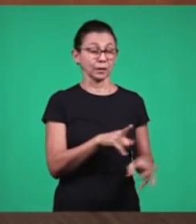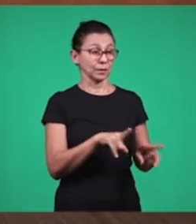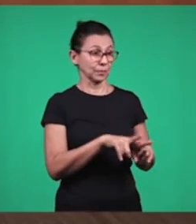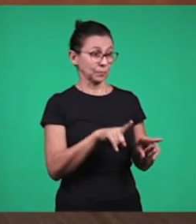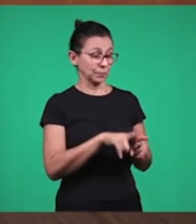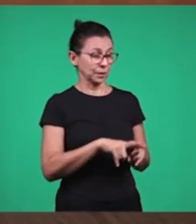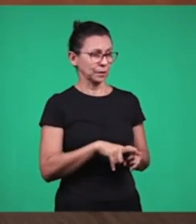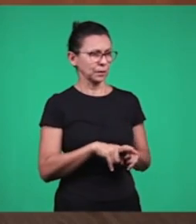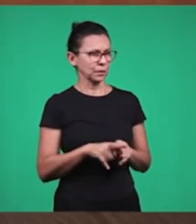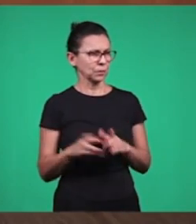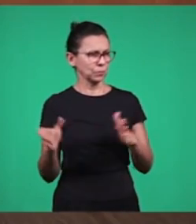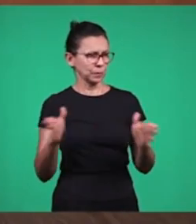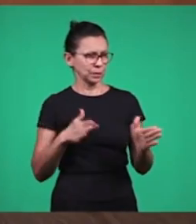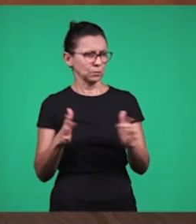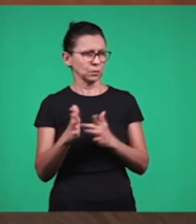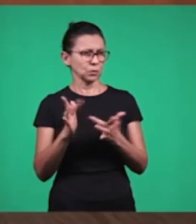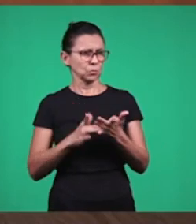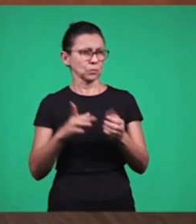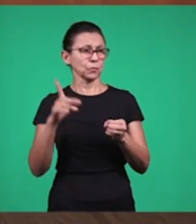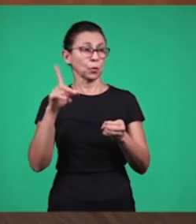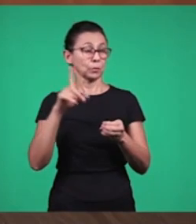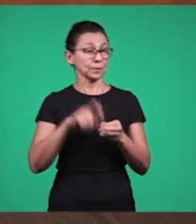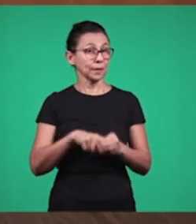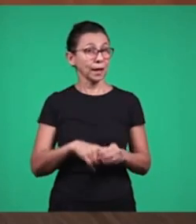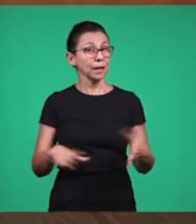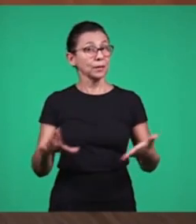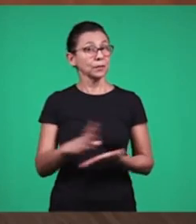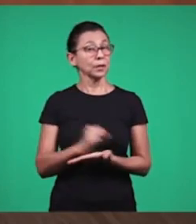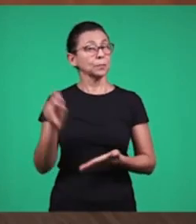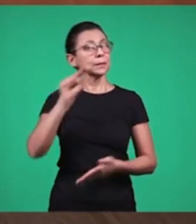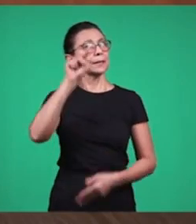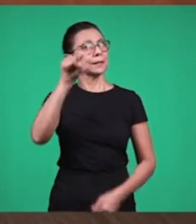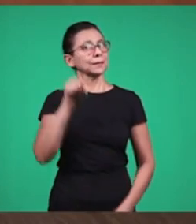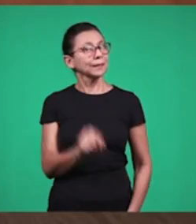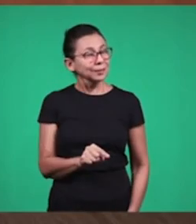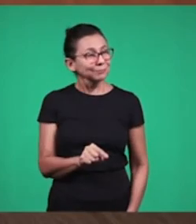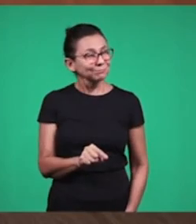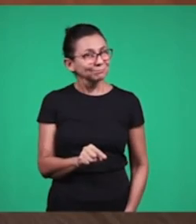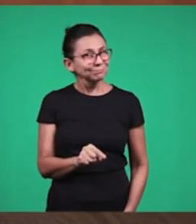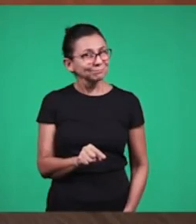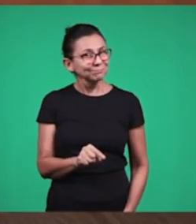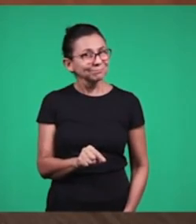regrese, Él va a arrebatar a aquellos que tienen la fe salvadora.